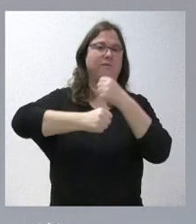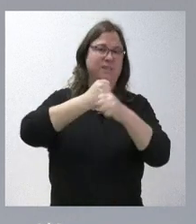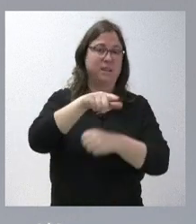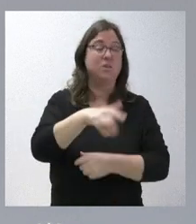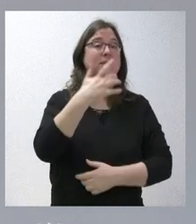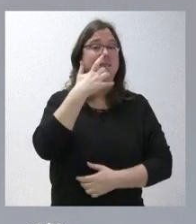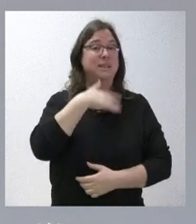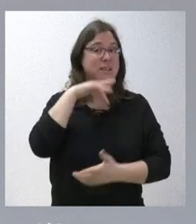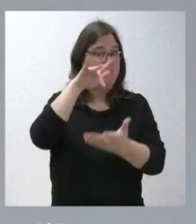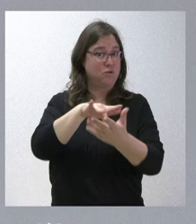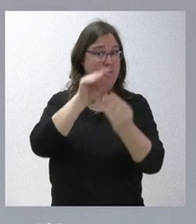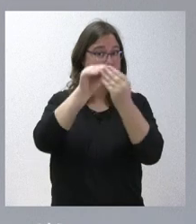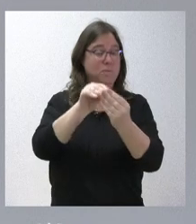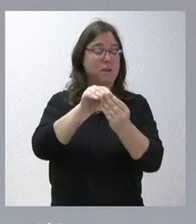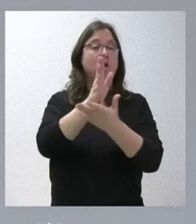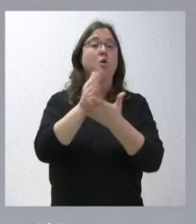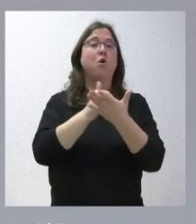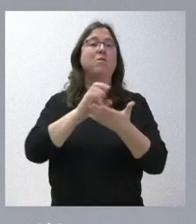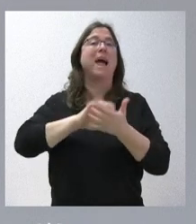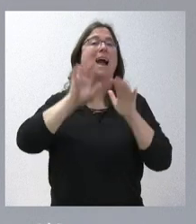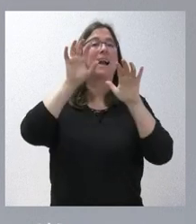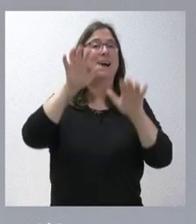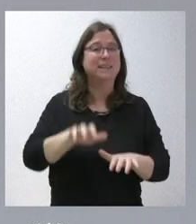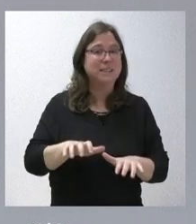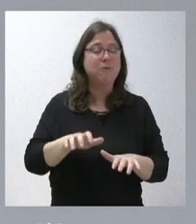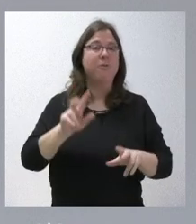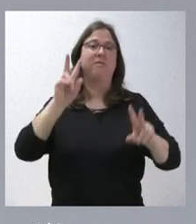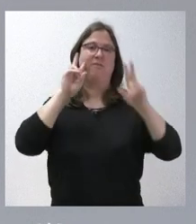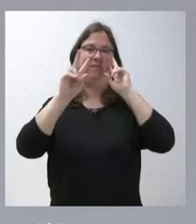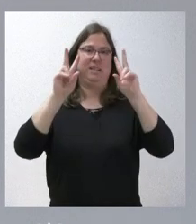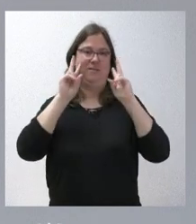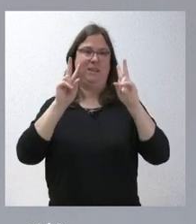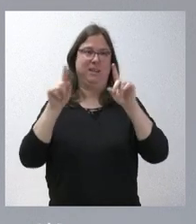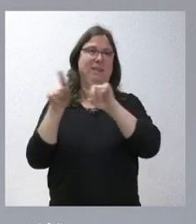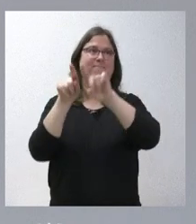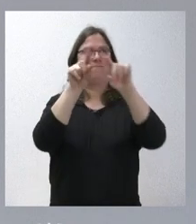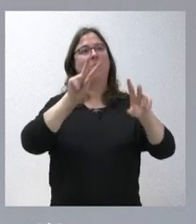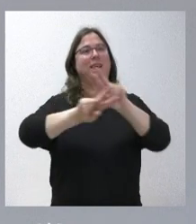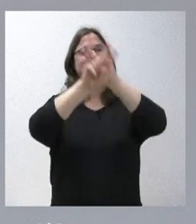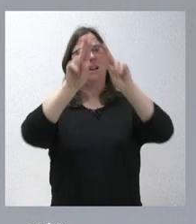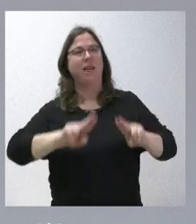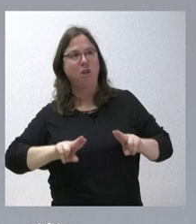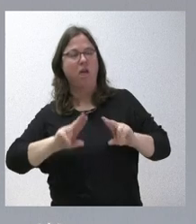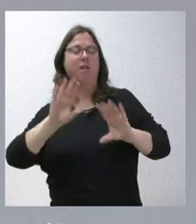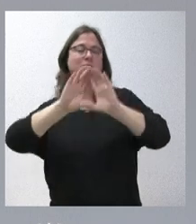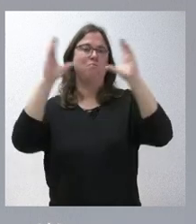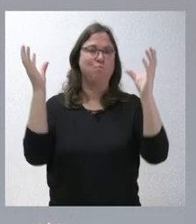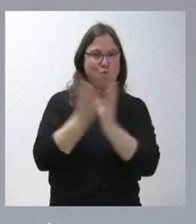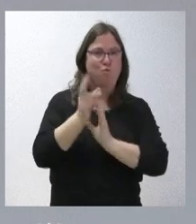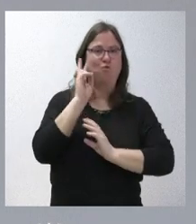año la comunidad de Castilla y león tenga una visibilidad a nivel nacional e internacional importante y